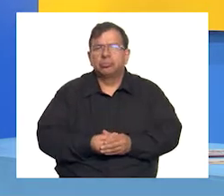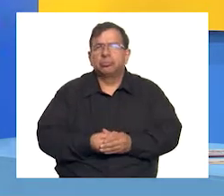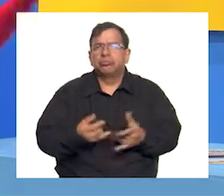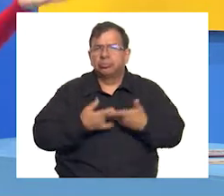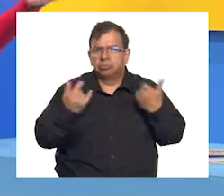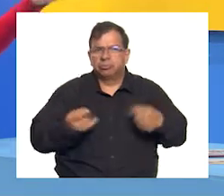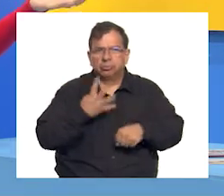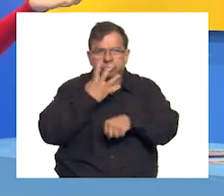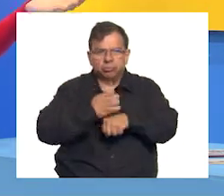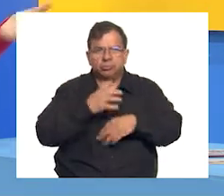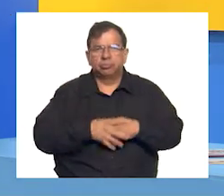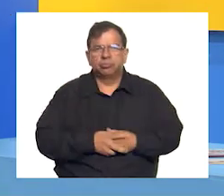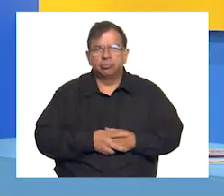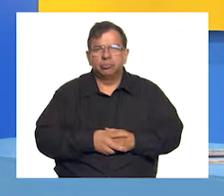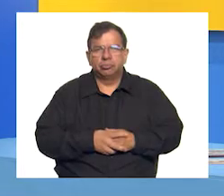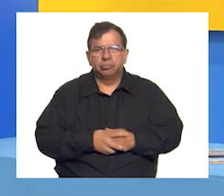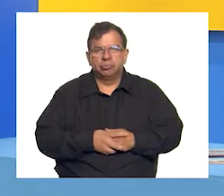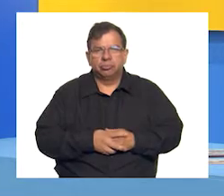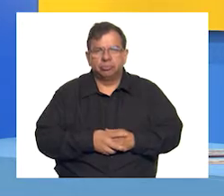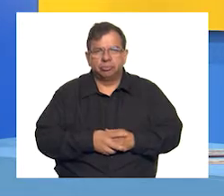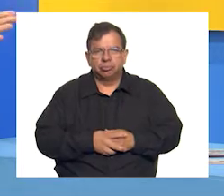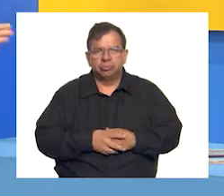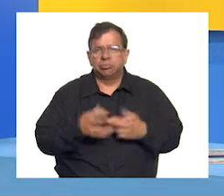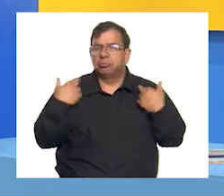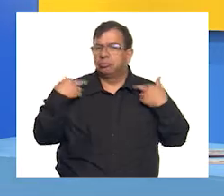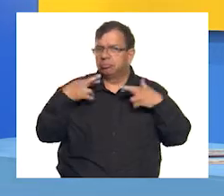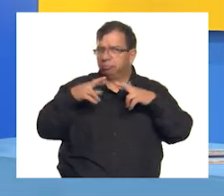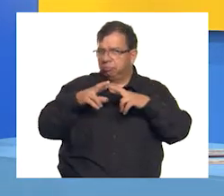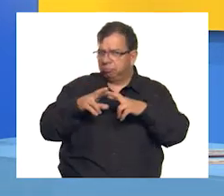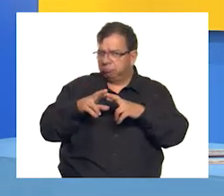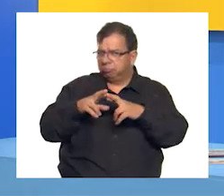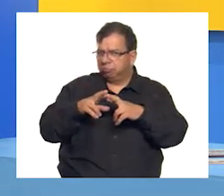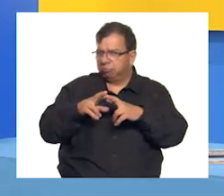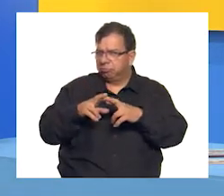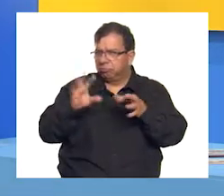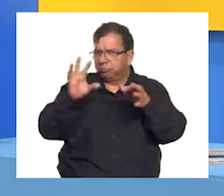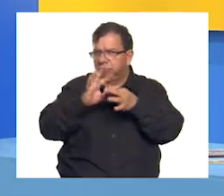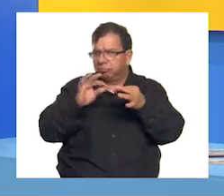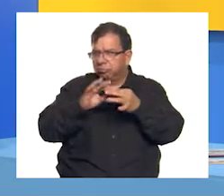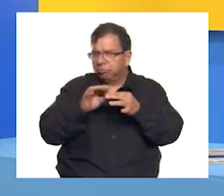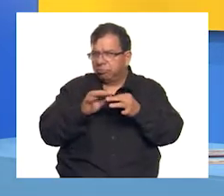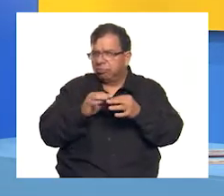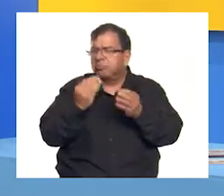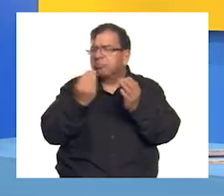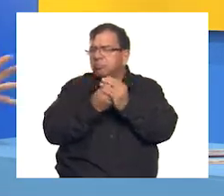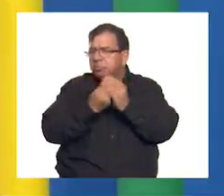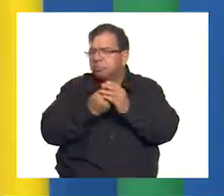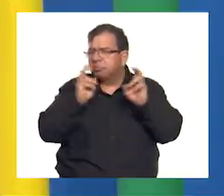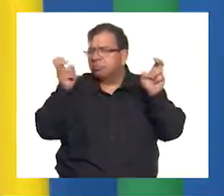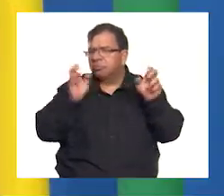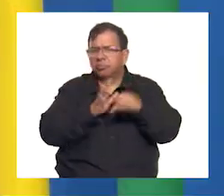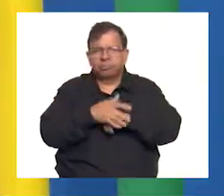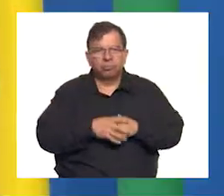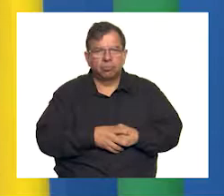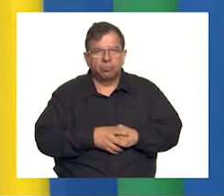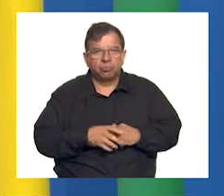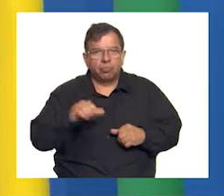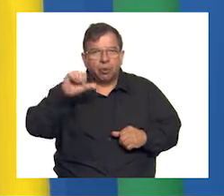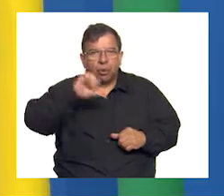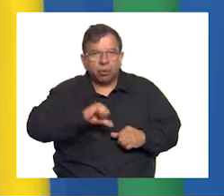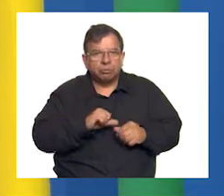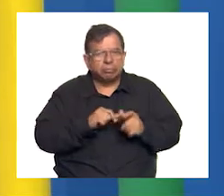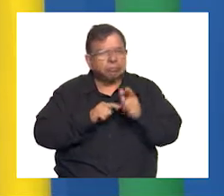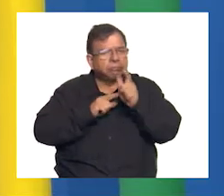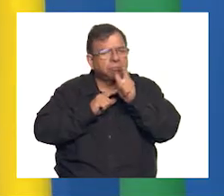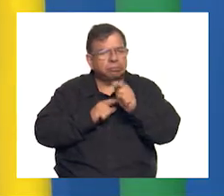listos? ¡Comencemos! Maestra, cuéntame por favor de qué va a tratar la clase de hoy. Hoy, Jenny,